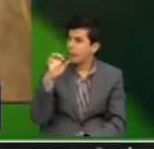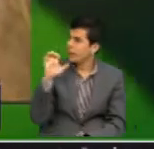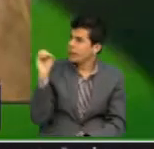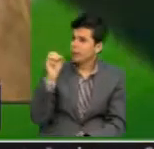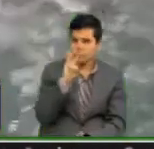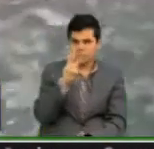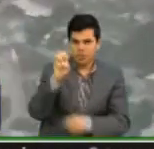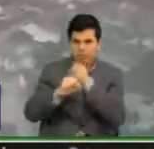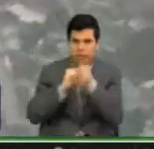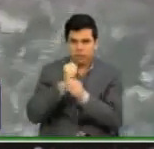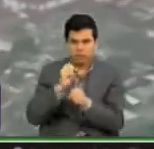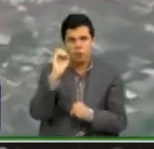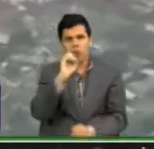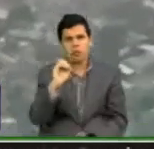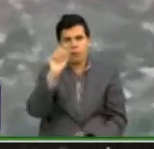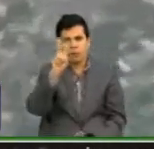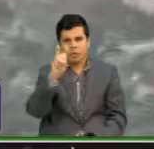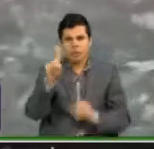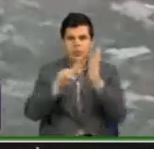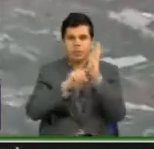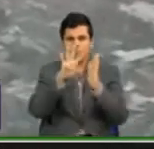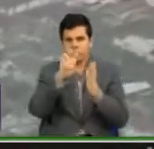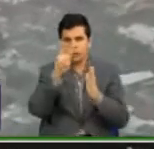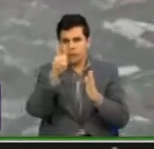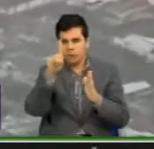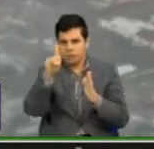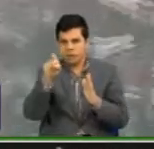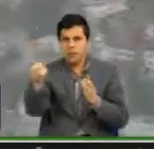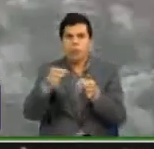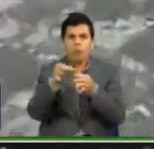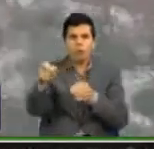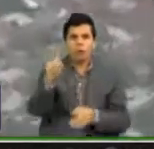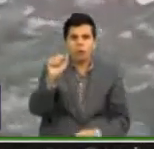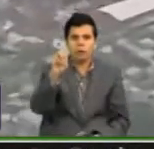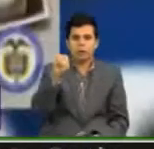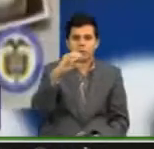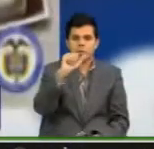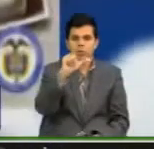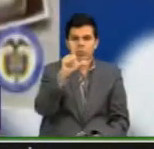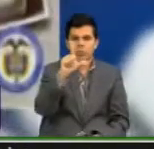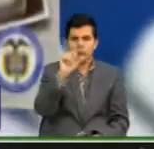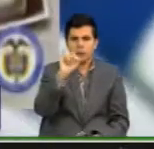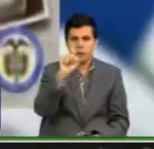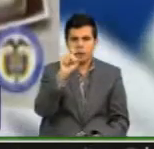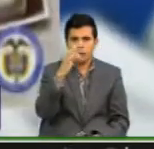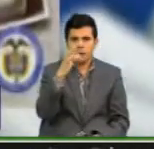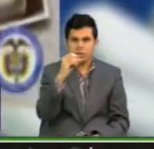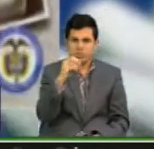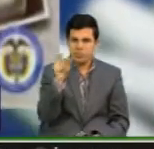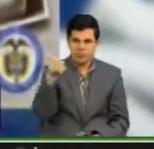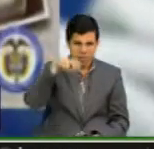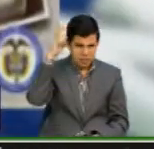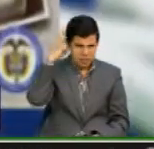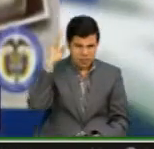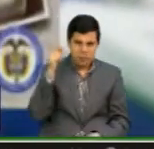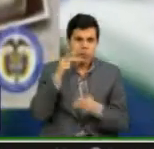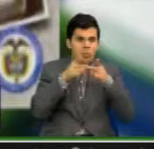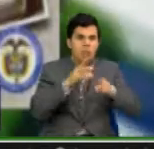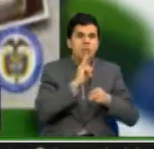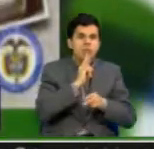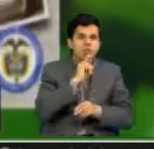años nacido el 7 de octubre de 1976 en san calixto norte de santander por el cual las autoridades colombianas y estadounidenses